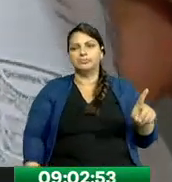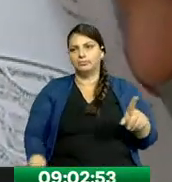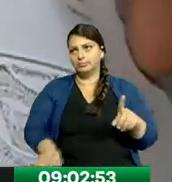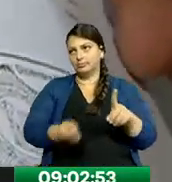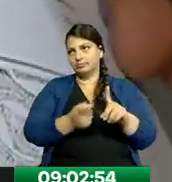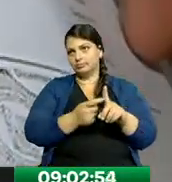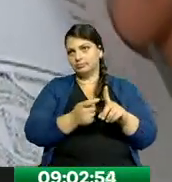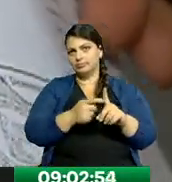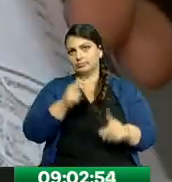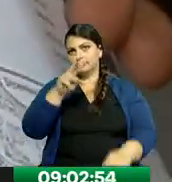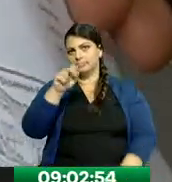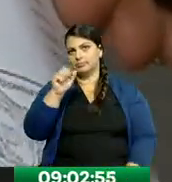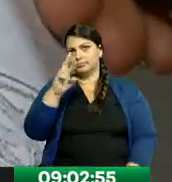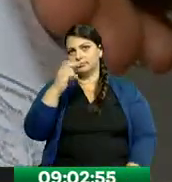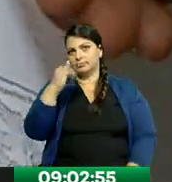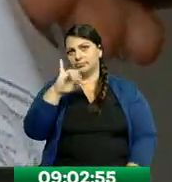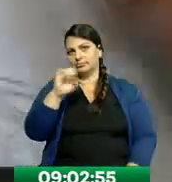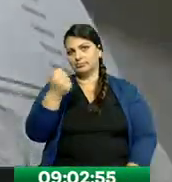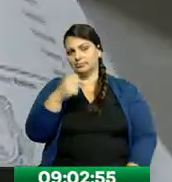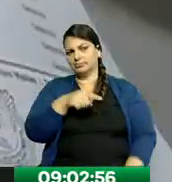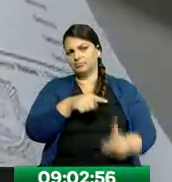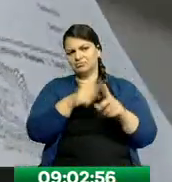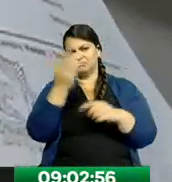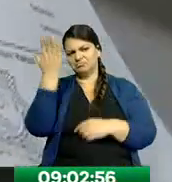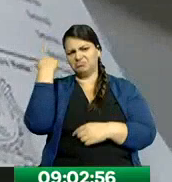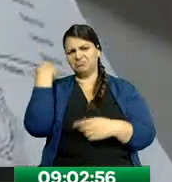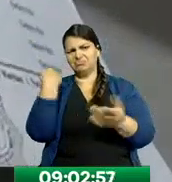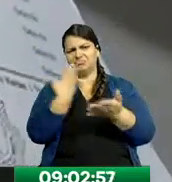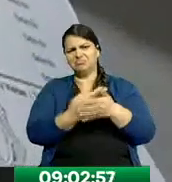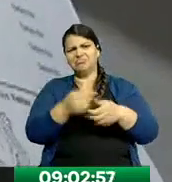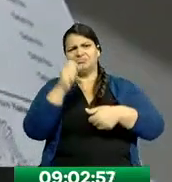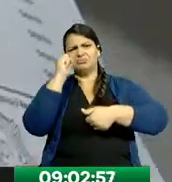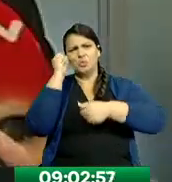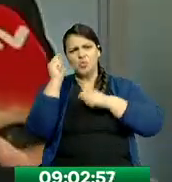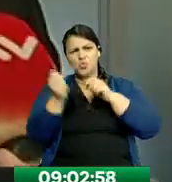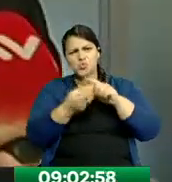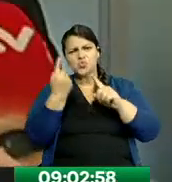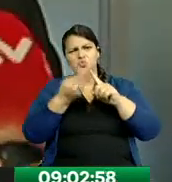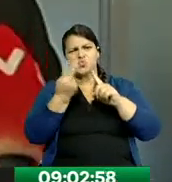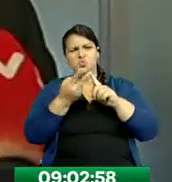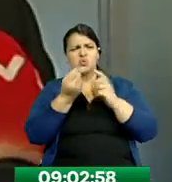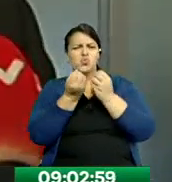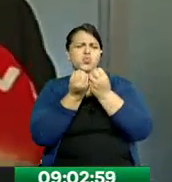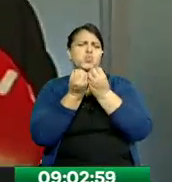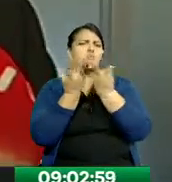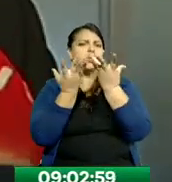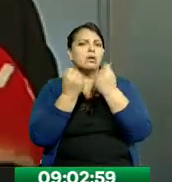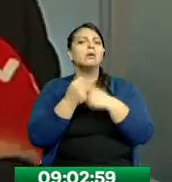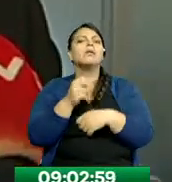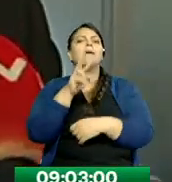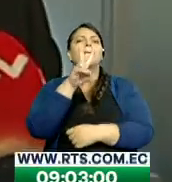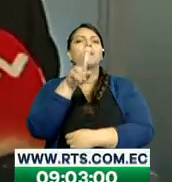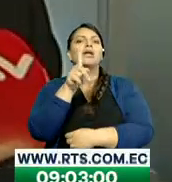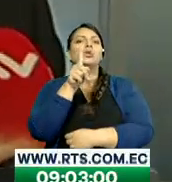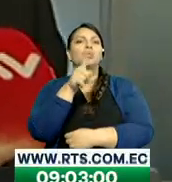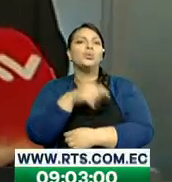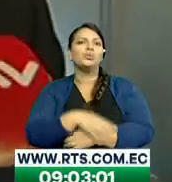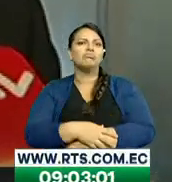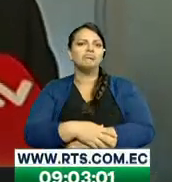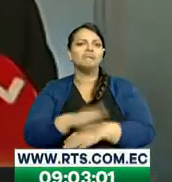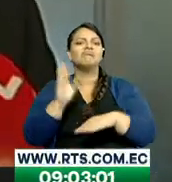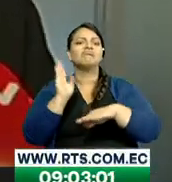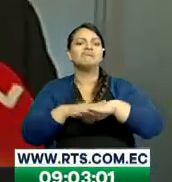Córdoba S. registra 21 detenciones. Todos los delitos son delitos contra la propiedad, delitos de robo.